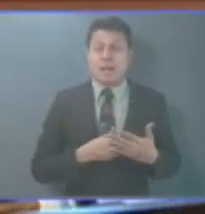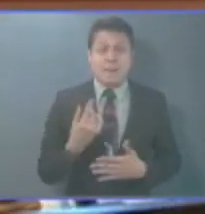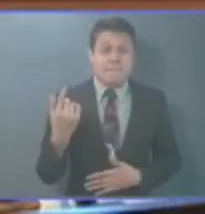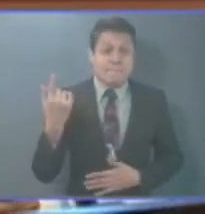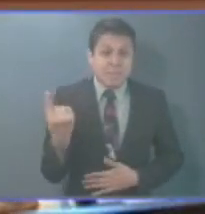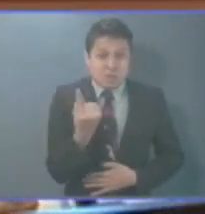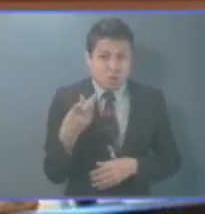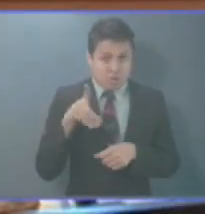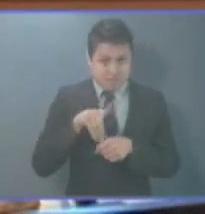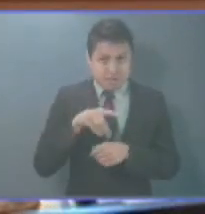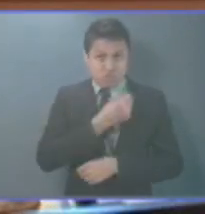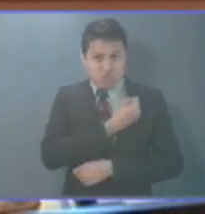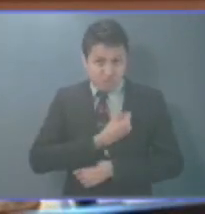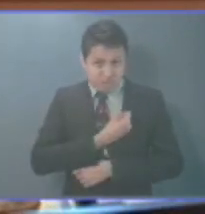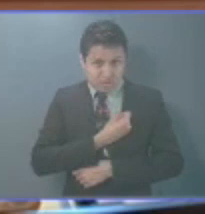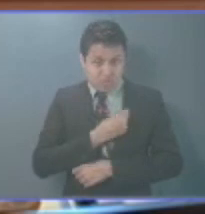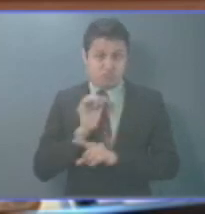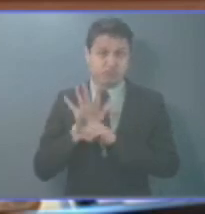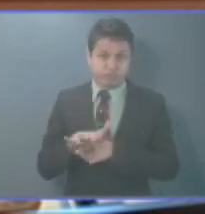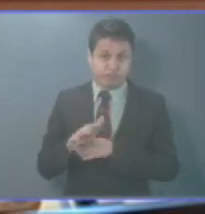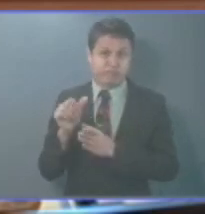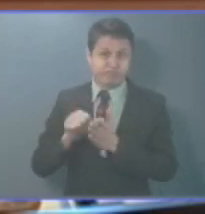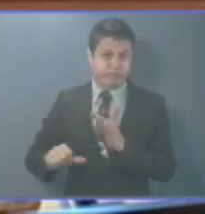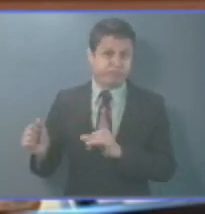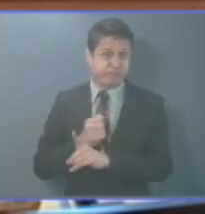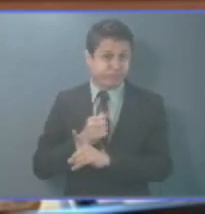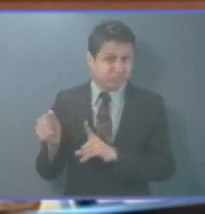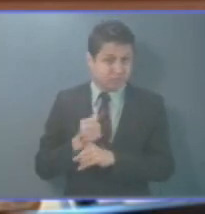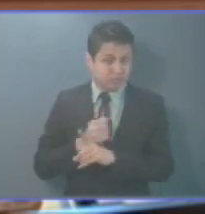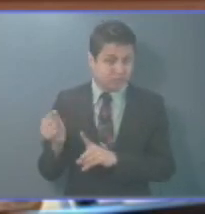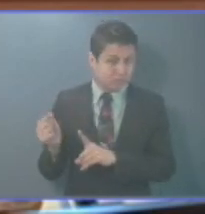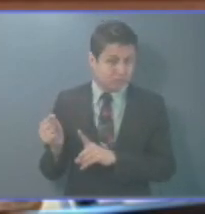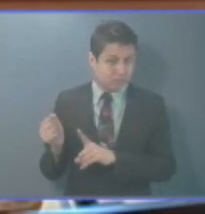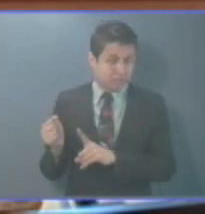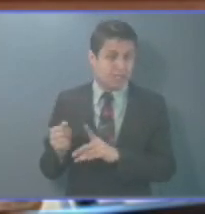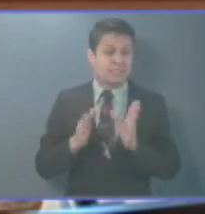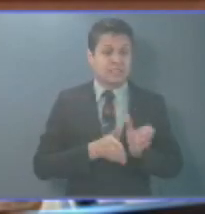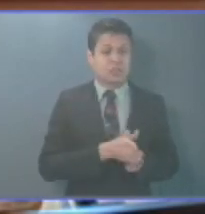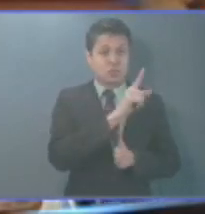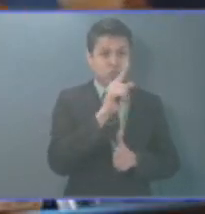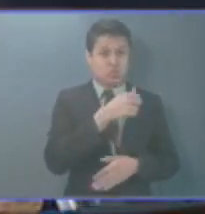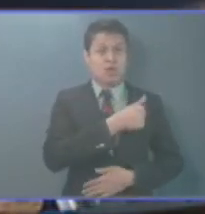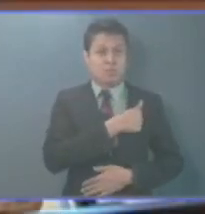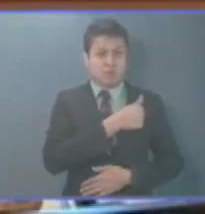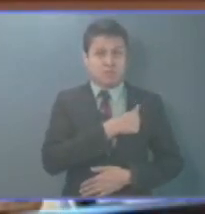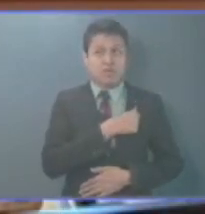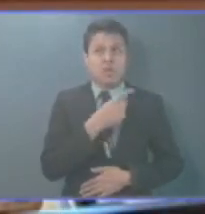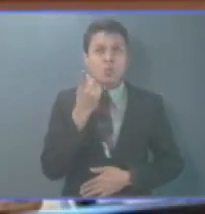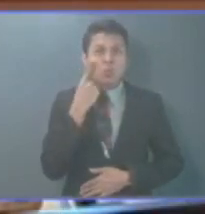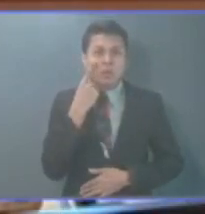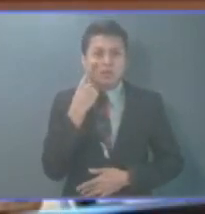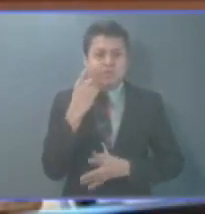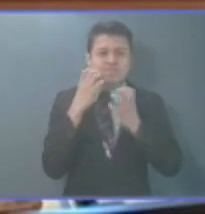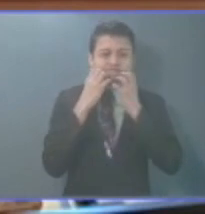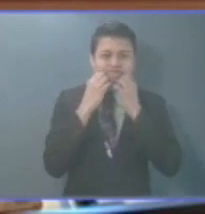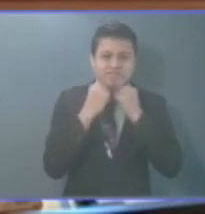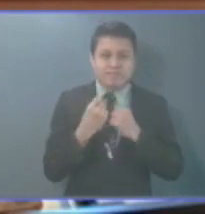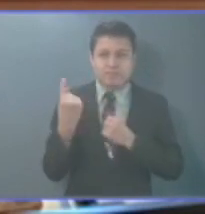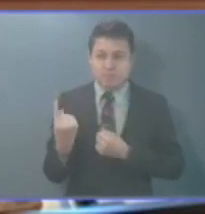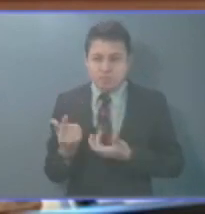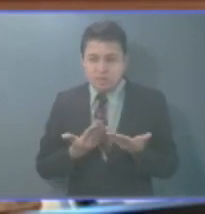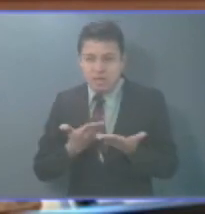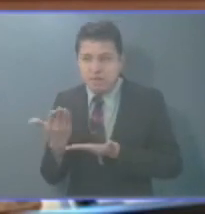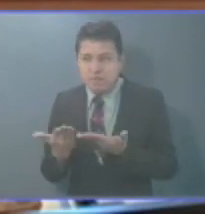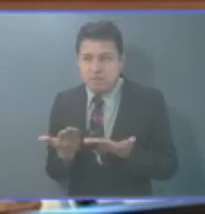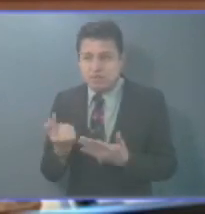de discriminación, explotación, violencia o abuso, las instituciones correspondientes deberán disponer de servicios